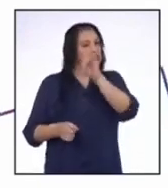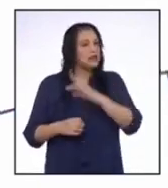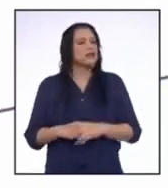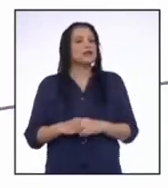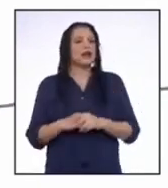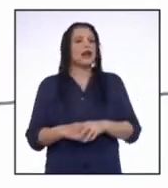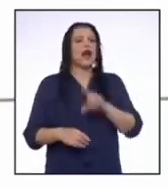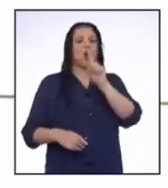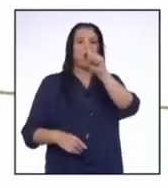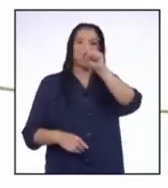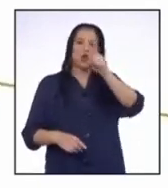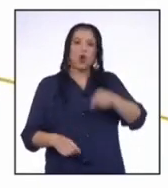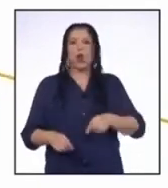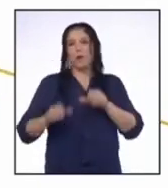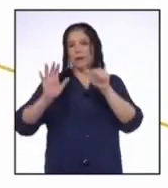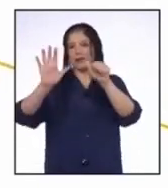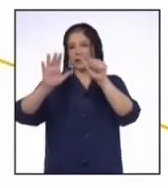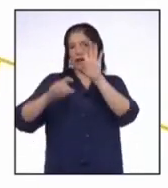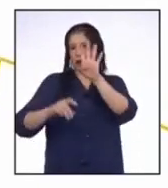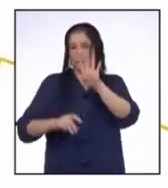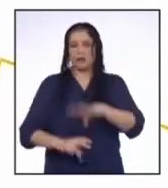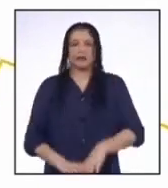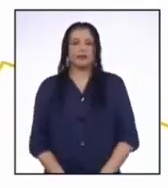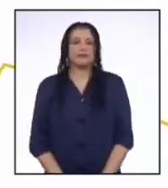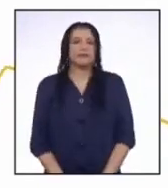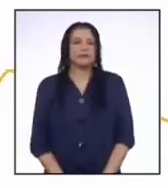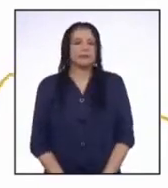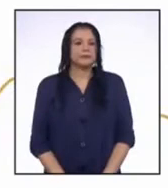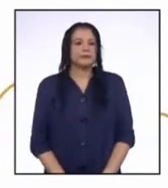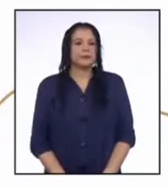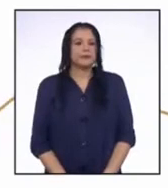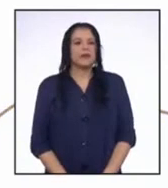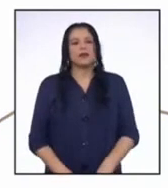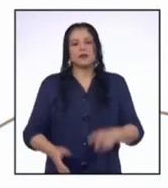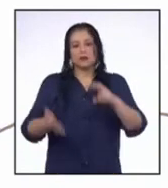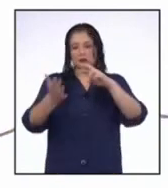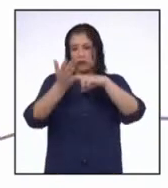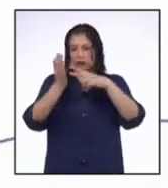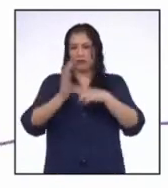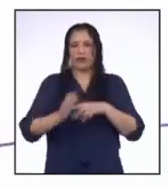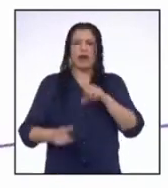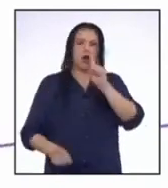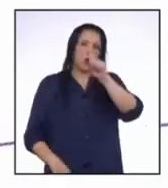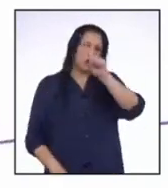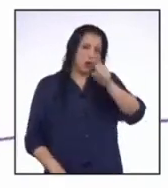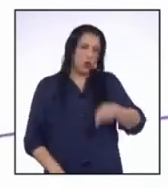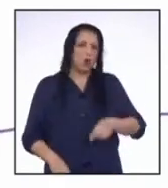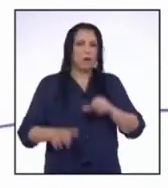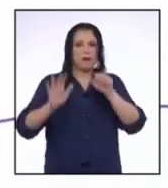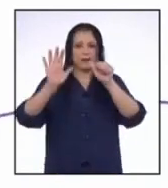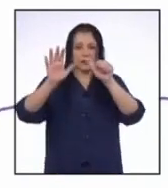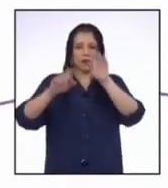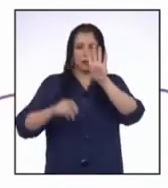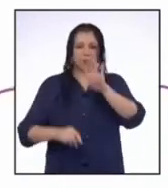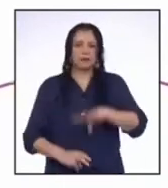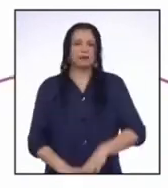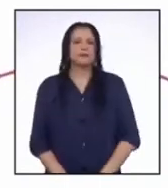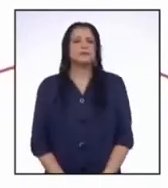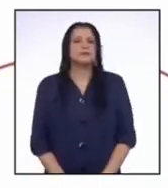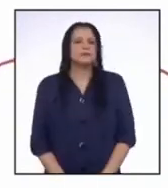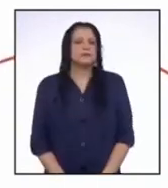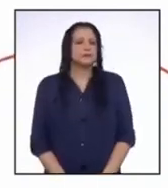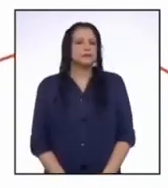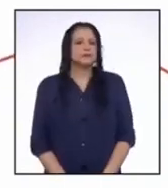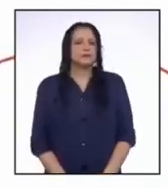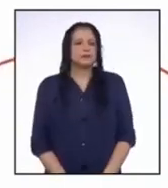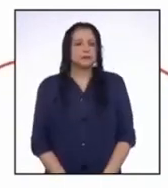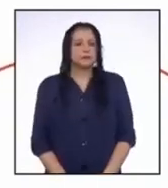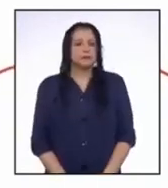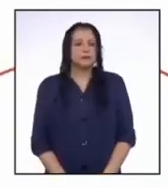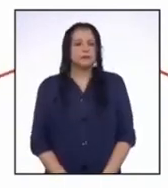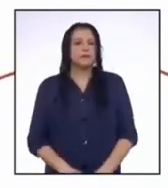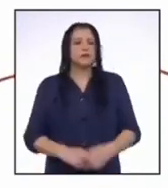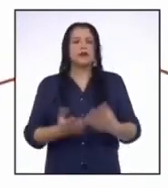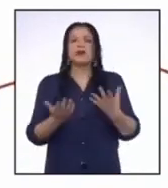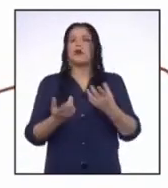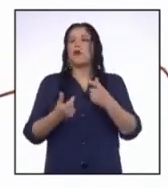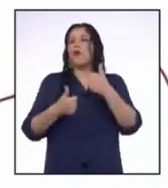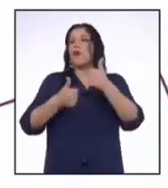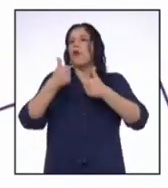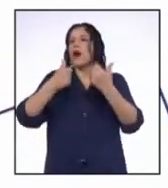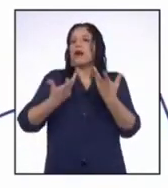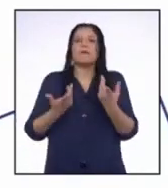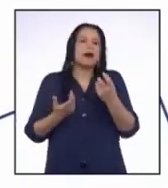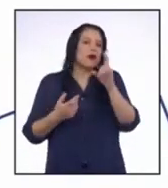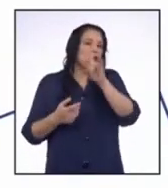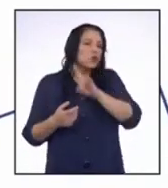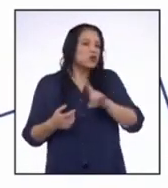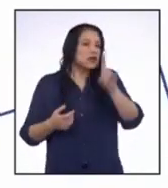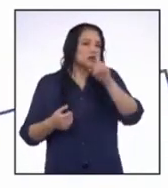de 1,64 centésimos, es decir, 1,64. La unidad de medida que